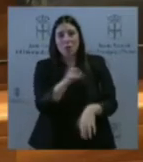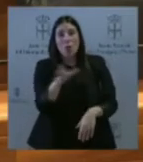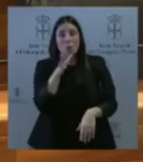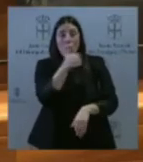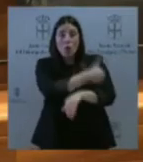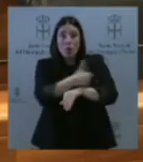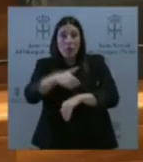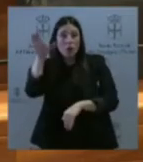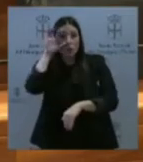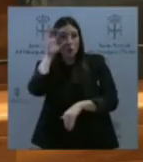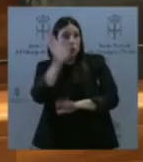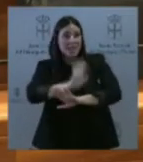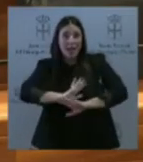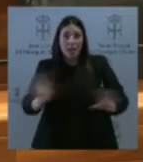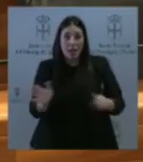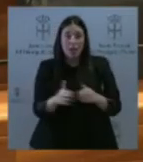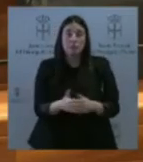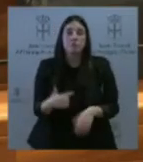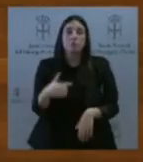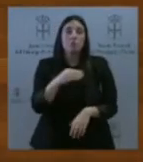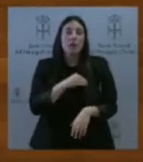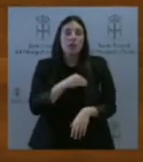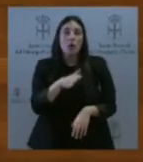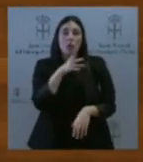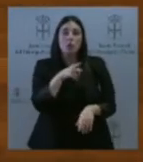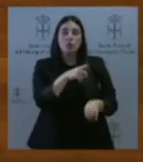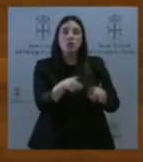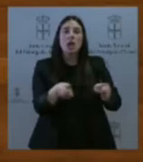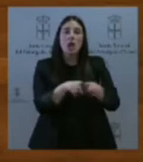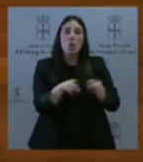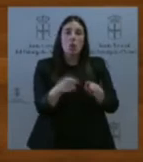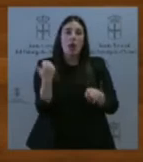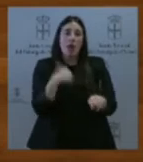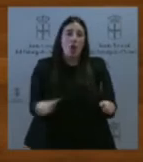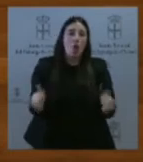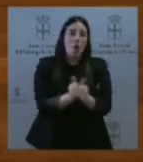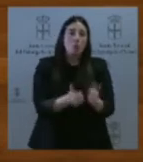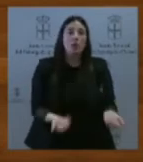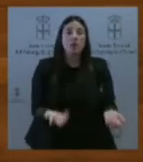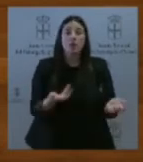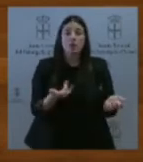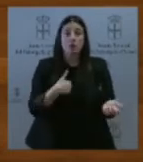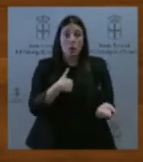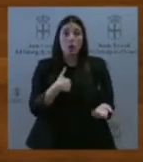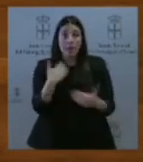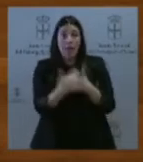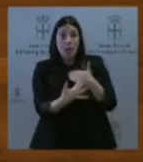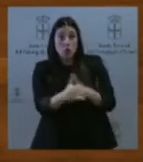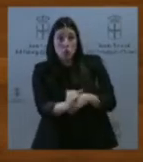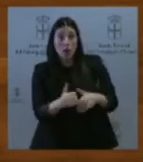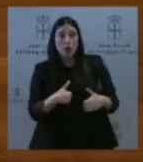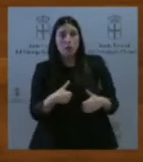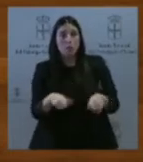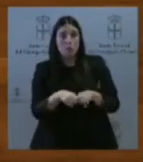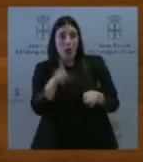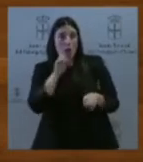es que usted pueda ser cómplice de semejante desatino, por el aprecio que le tengo y por la admiración que le tengo. Y claro que apelo a usted